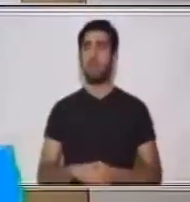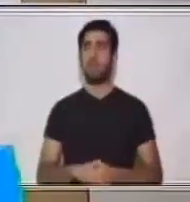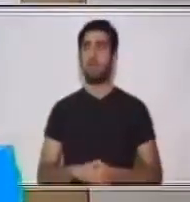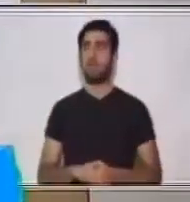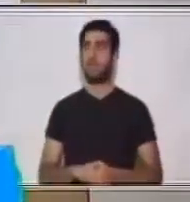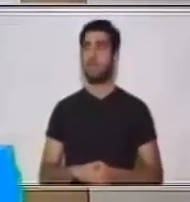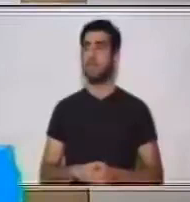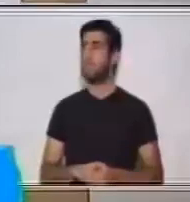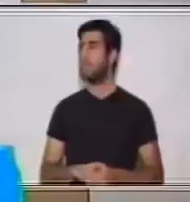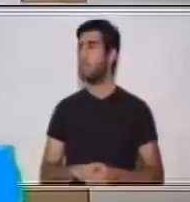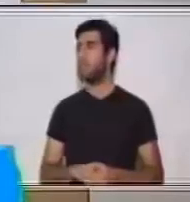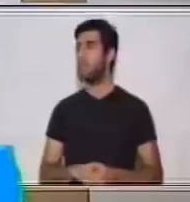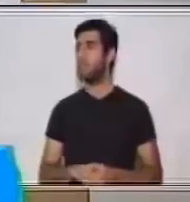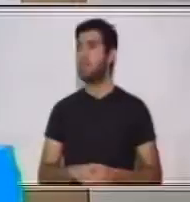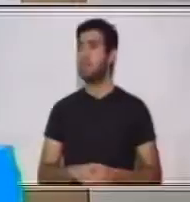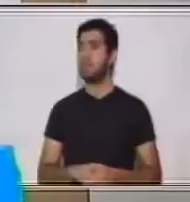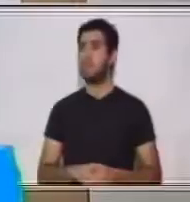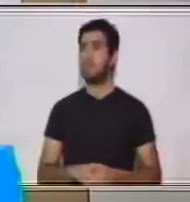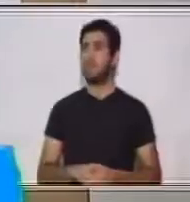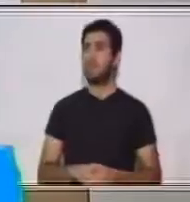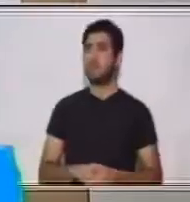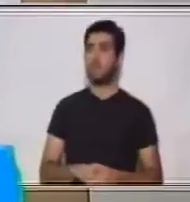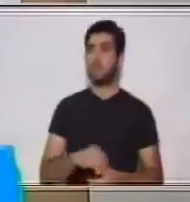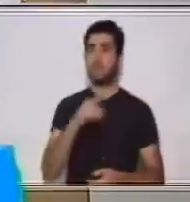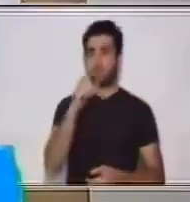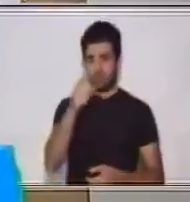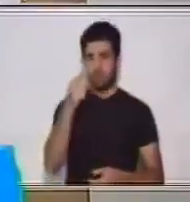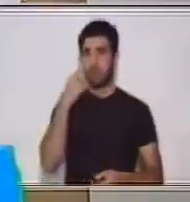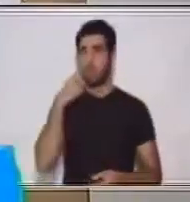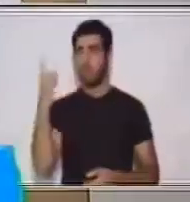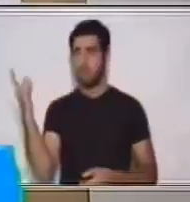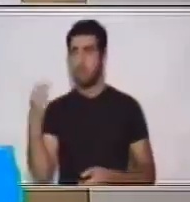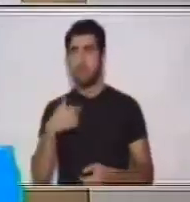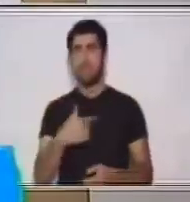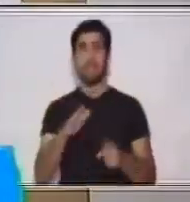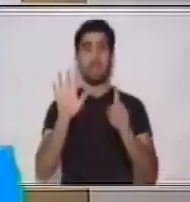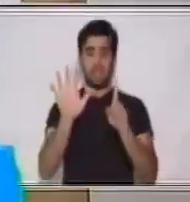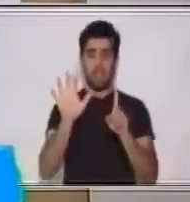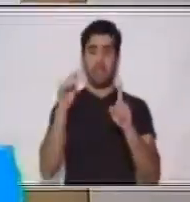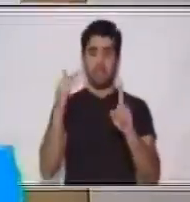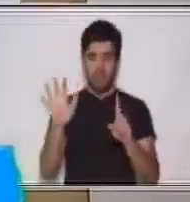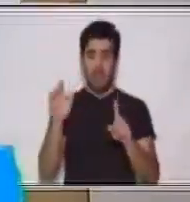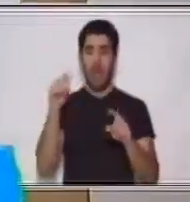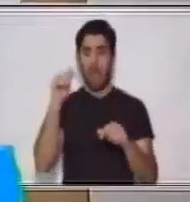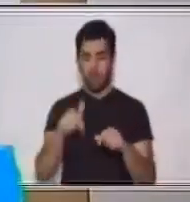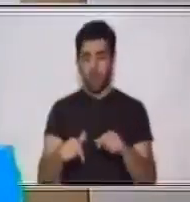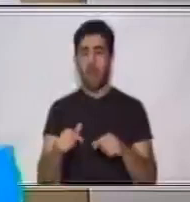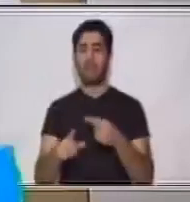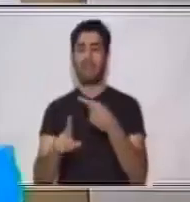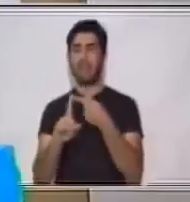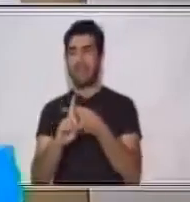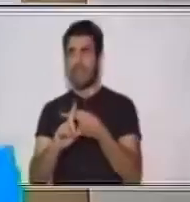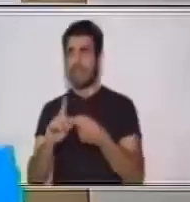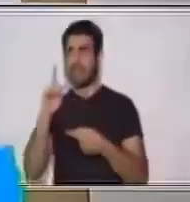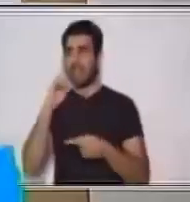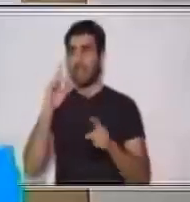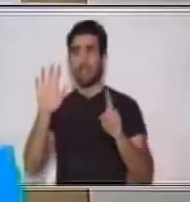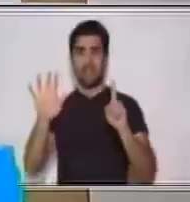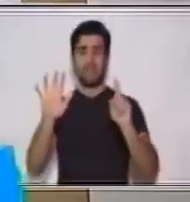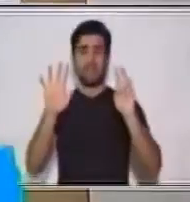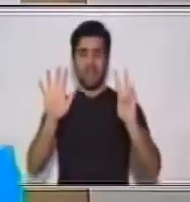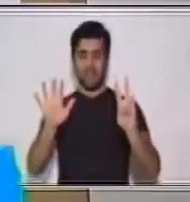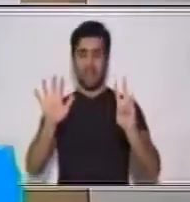6 más 3, ya tengo 6, ¿verdad? Entonces, vamos, les voy a dar un tip. Ya tengo 6, ahora voy a sumar 3. 6,